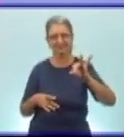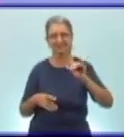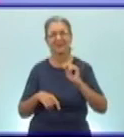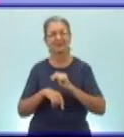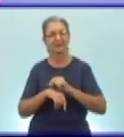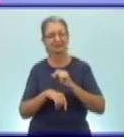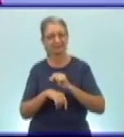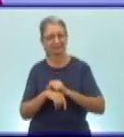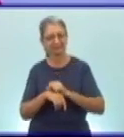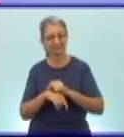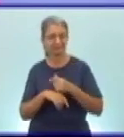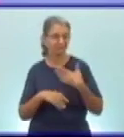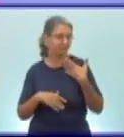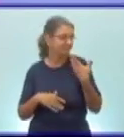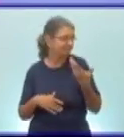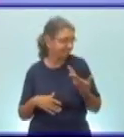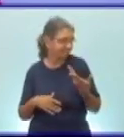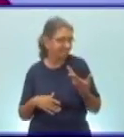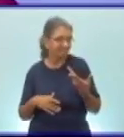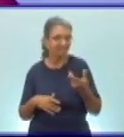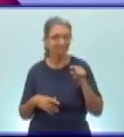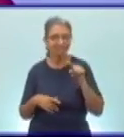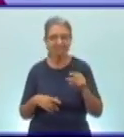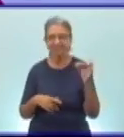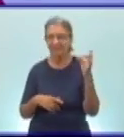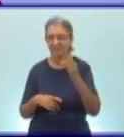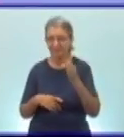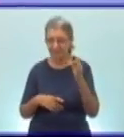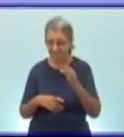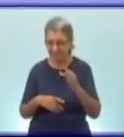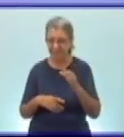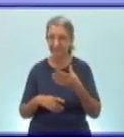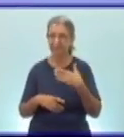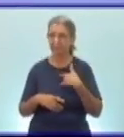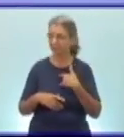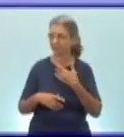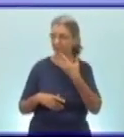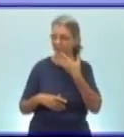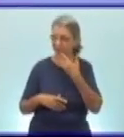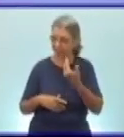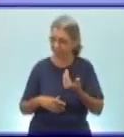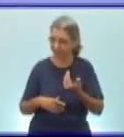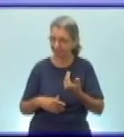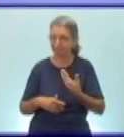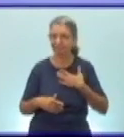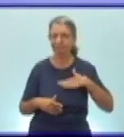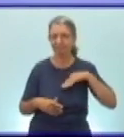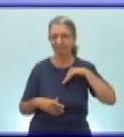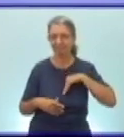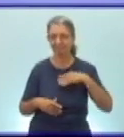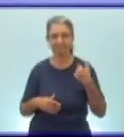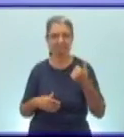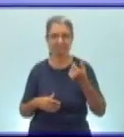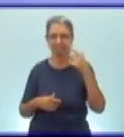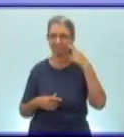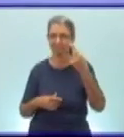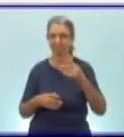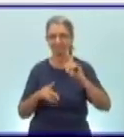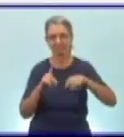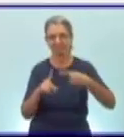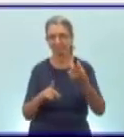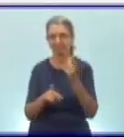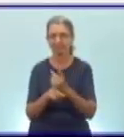minutos estupendos con esta ciencia que es la física. Yo le he pasado muy bien con todos ustedes. Nos vemos en un próximo programa.